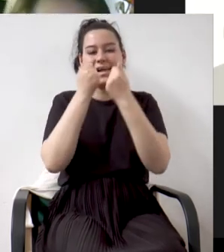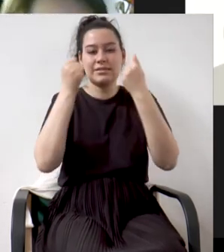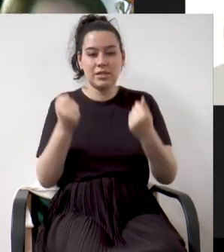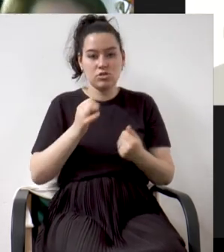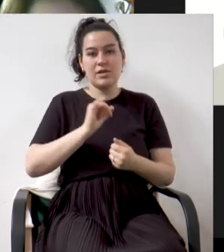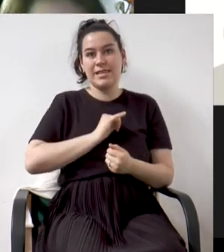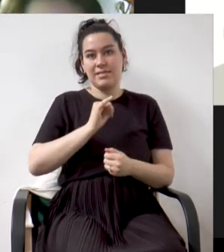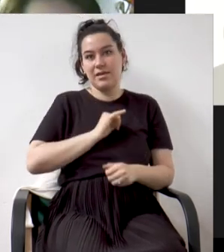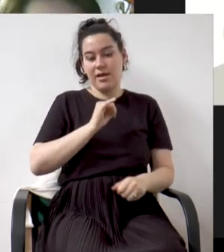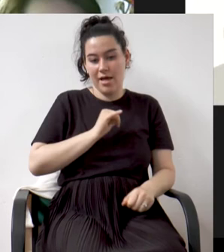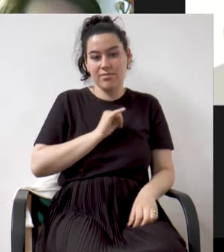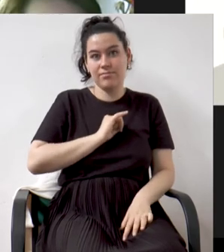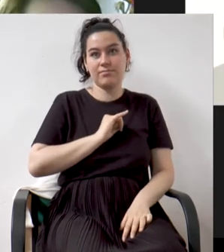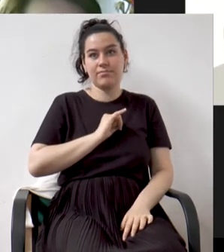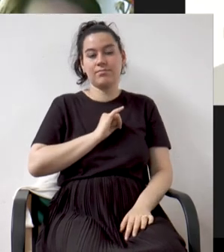el medio.